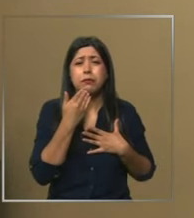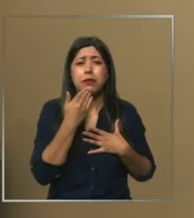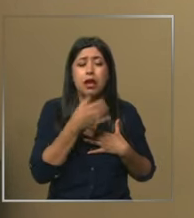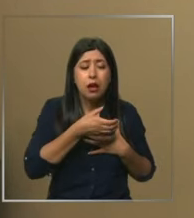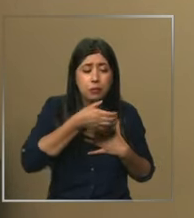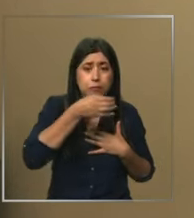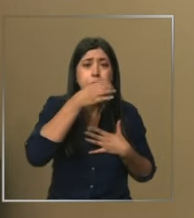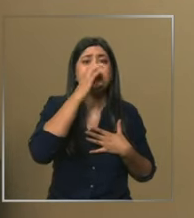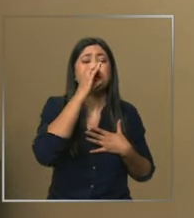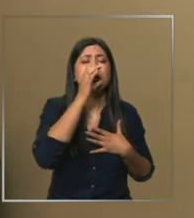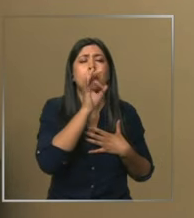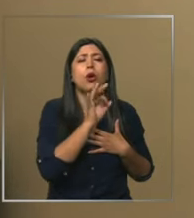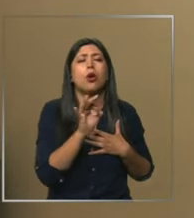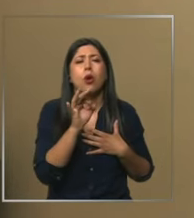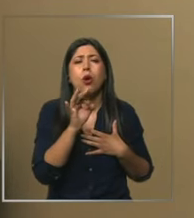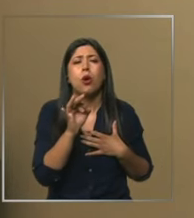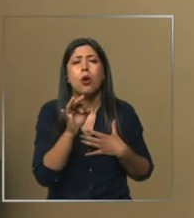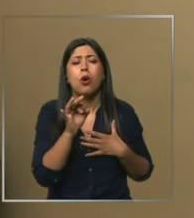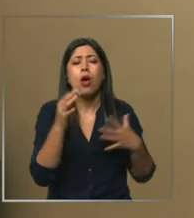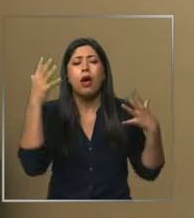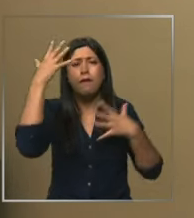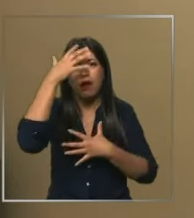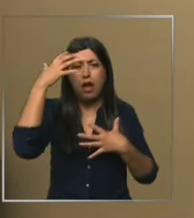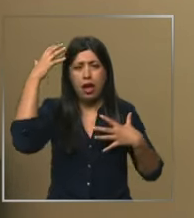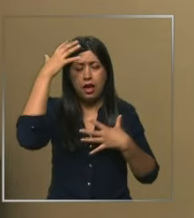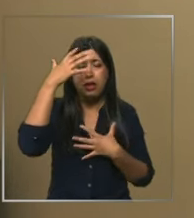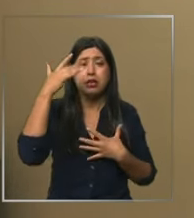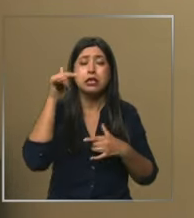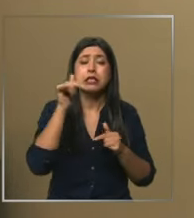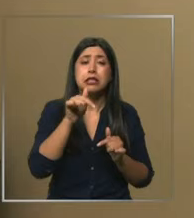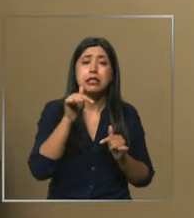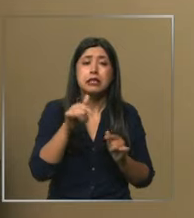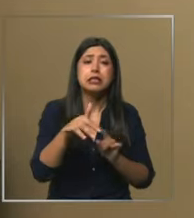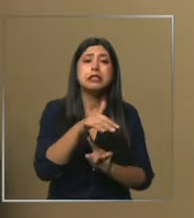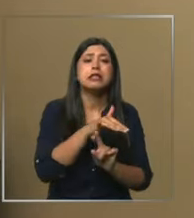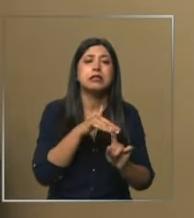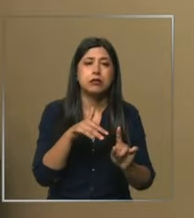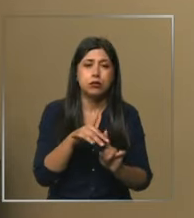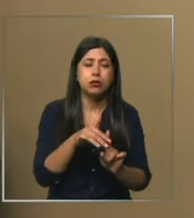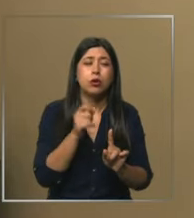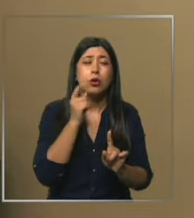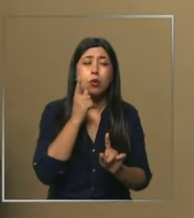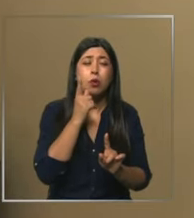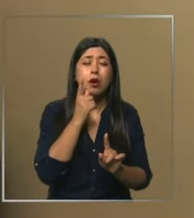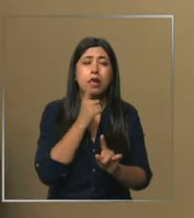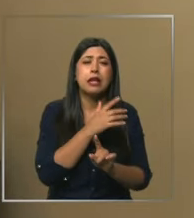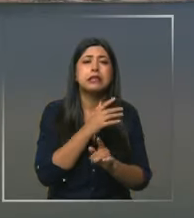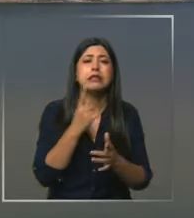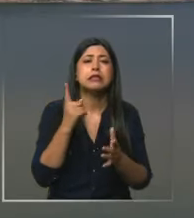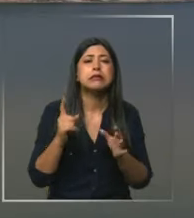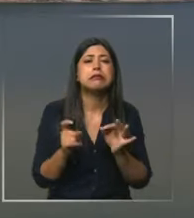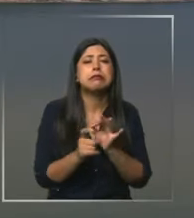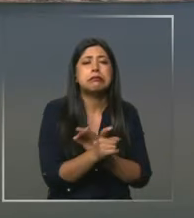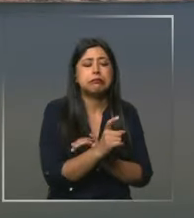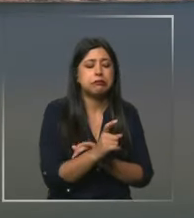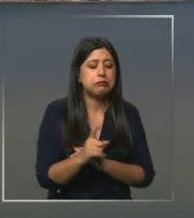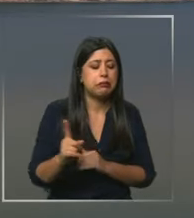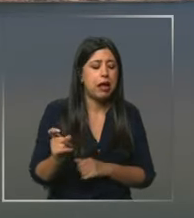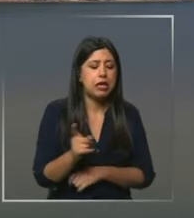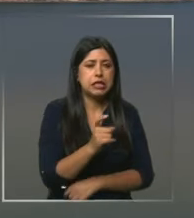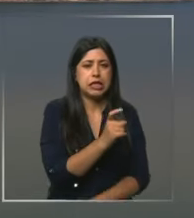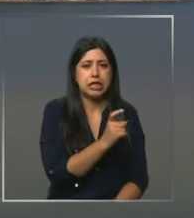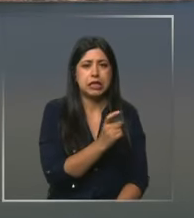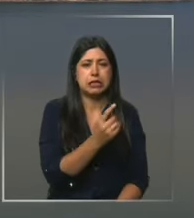de bebida o donde las personas se bañan. Y este es el caso principalmente de infecciones parasitarias. El llamado a